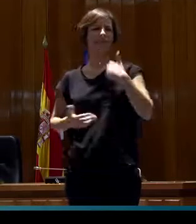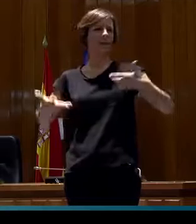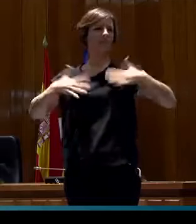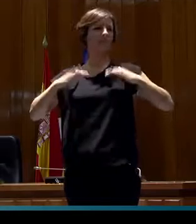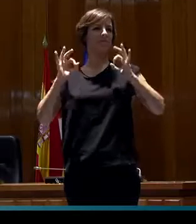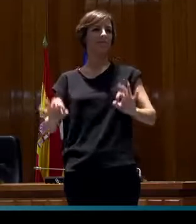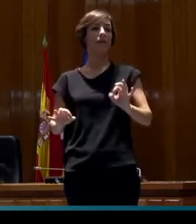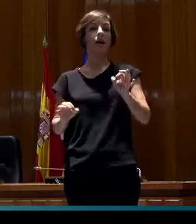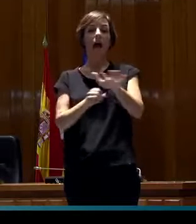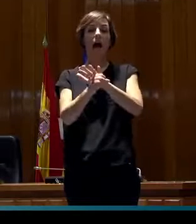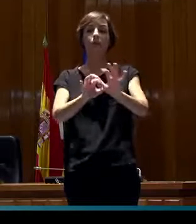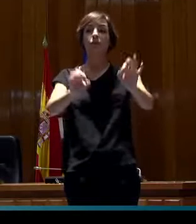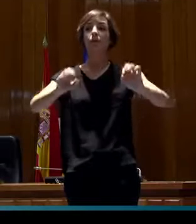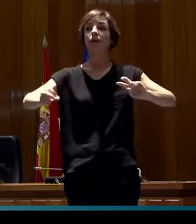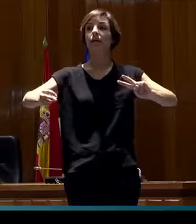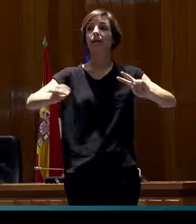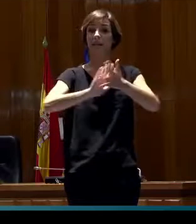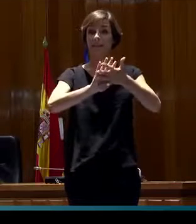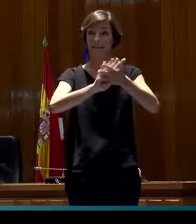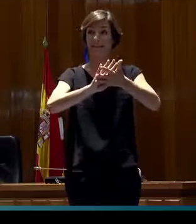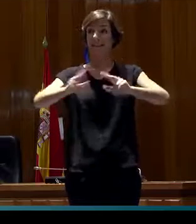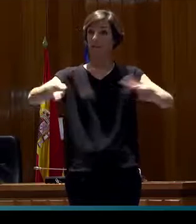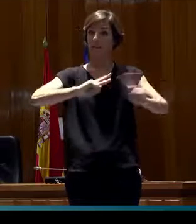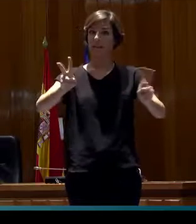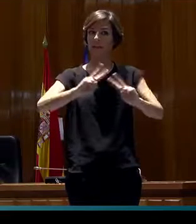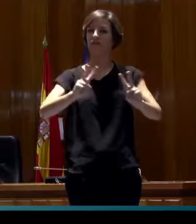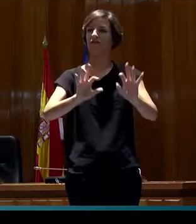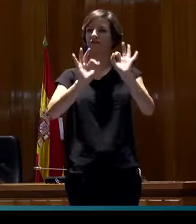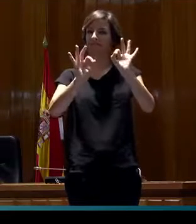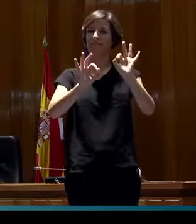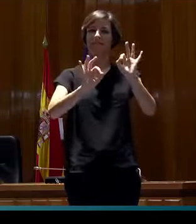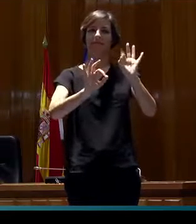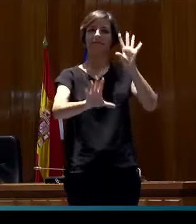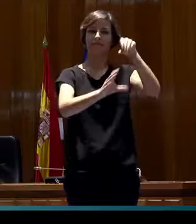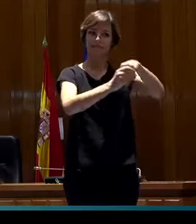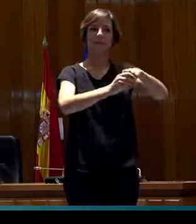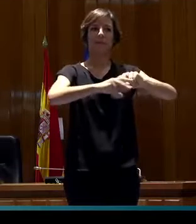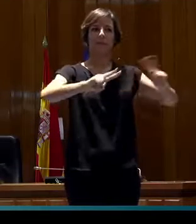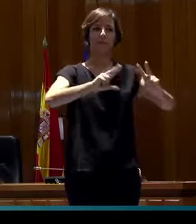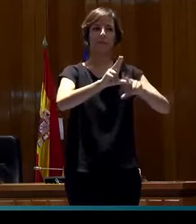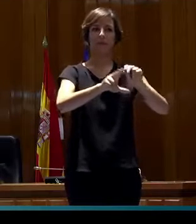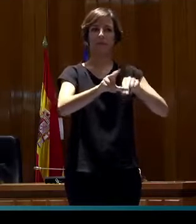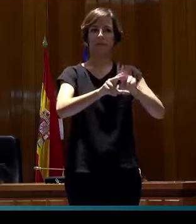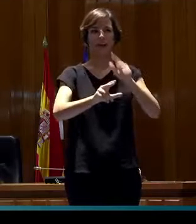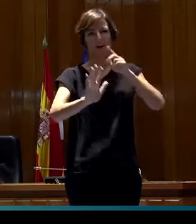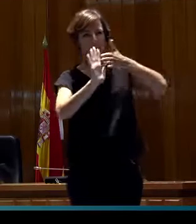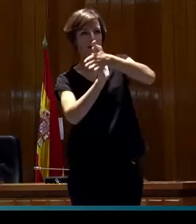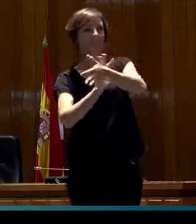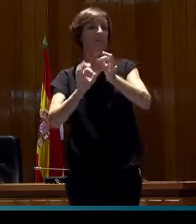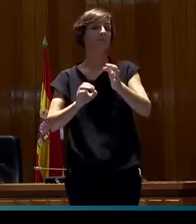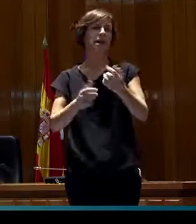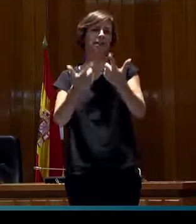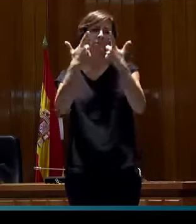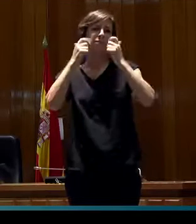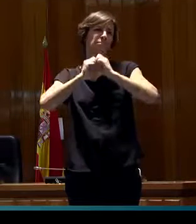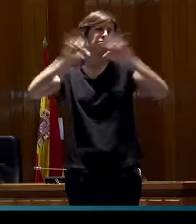en un ámbito específico como es la interpretación en lengua de signos. Y presentar el caso más extendido